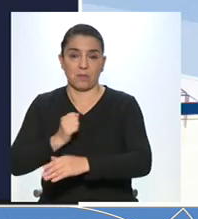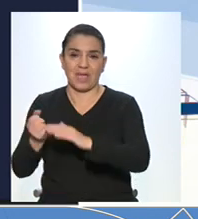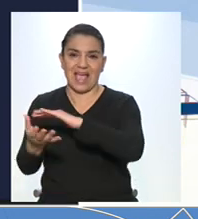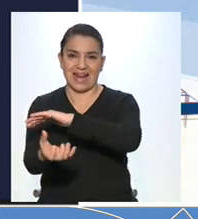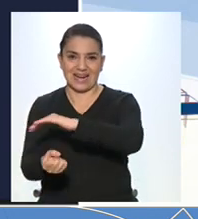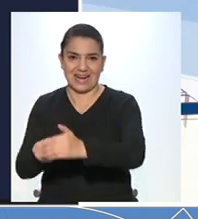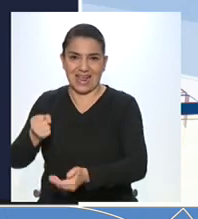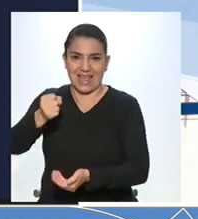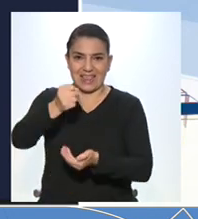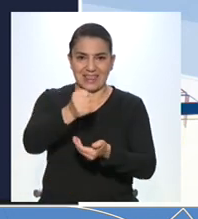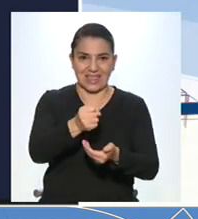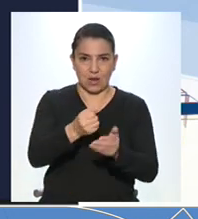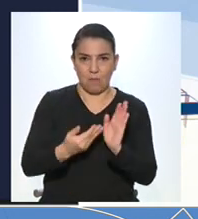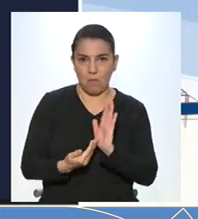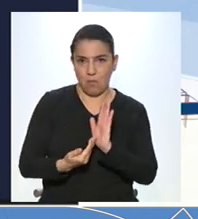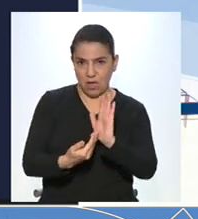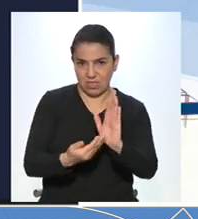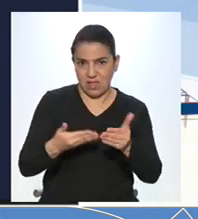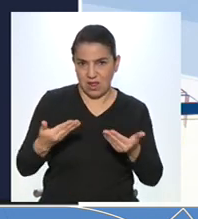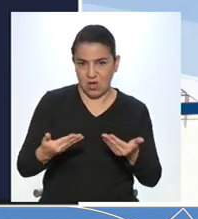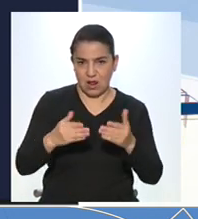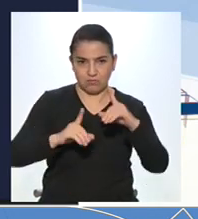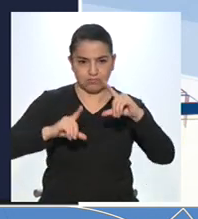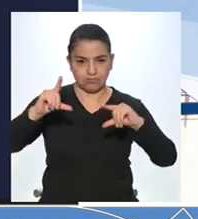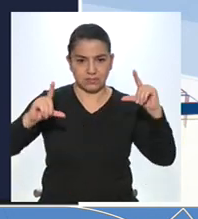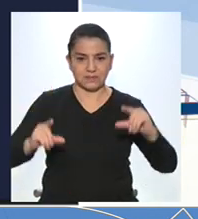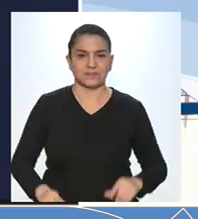que se muestra a continuación.